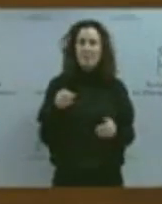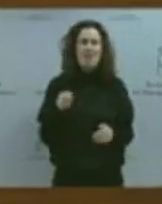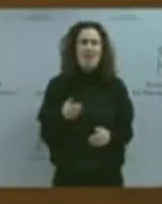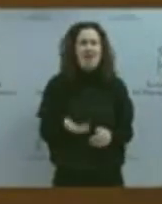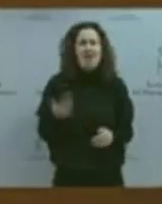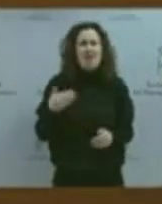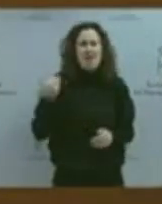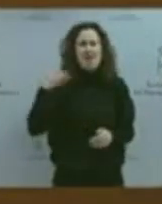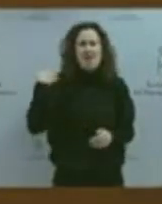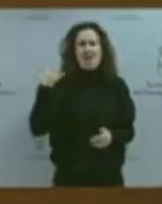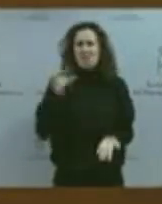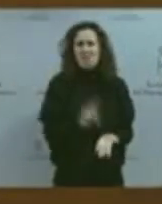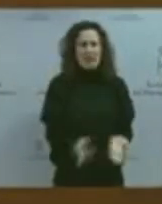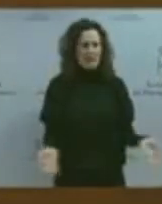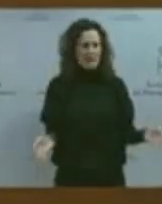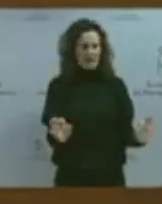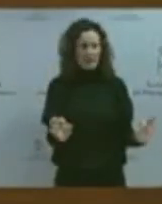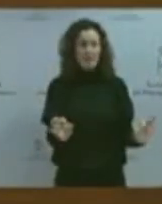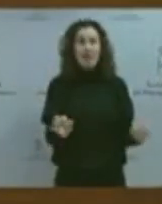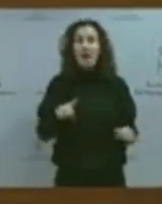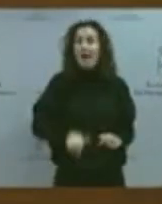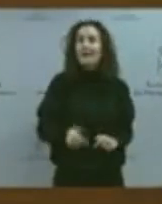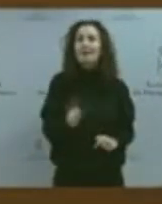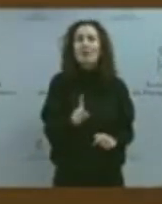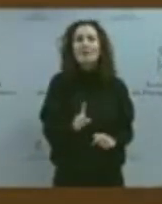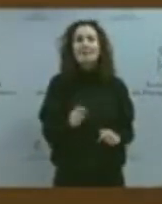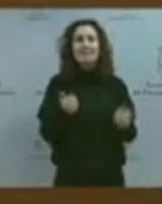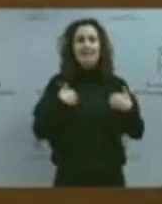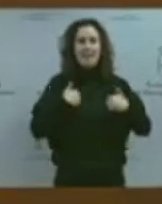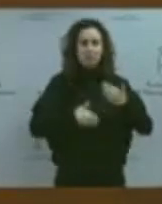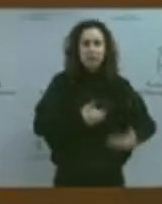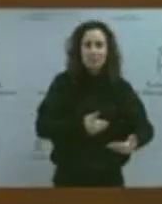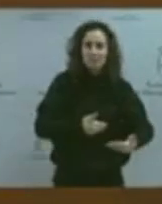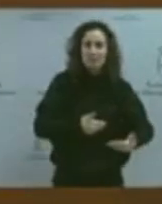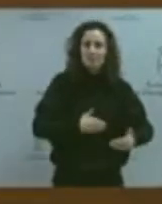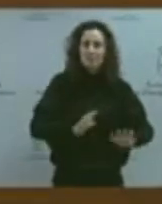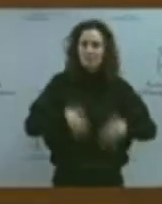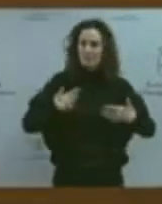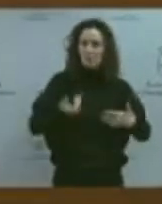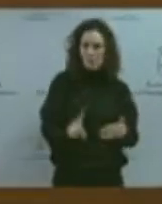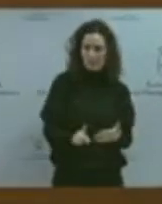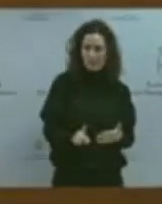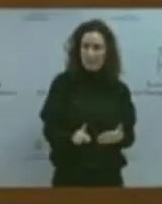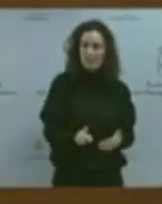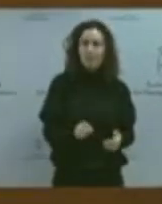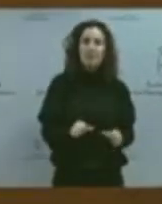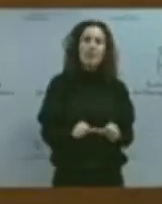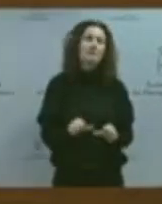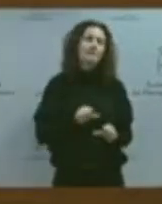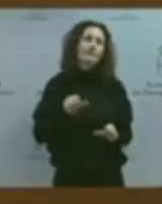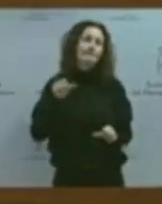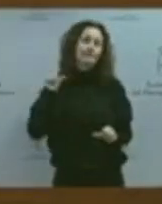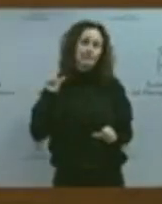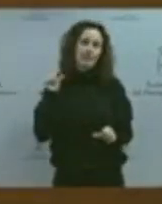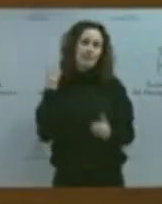no es flor de un día, esto no ha ocurrido de ayer para hoy, esto tiene que ver con atrasos premeditados, con dinero mal gestionado, incluso con